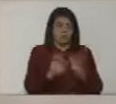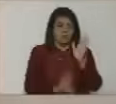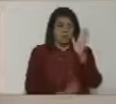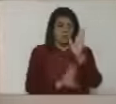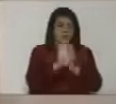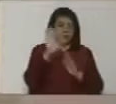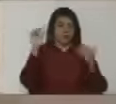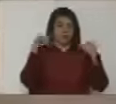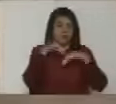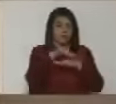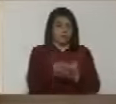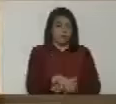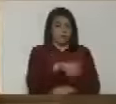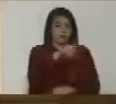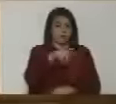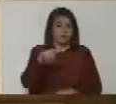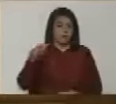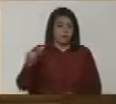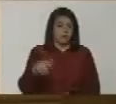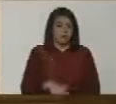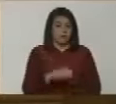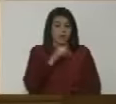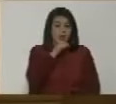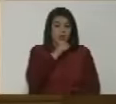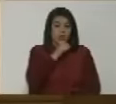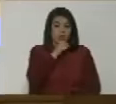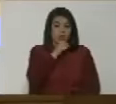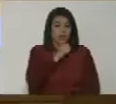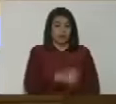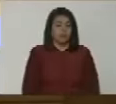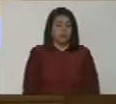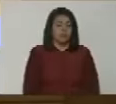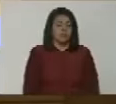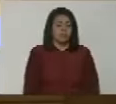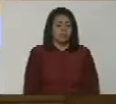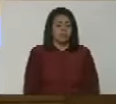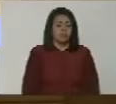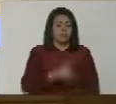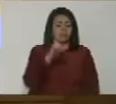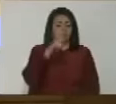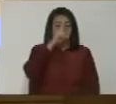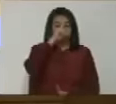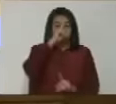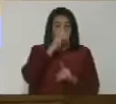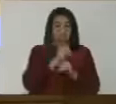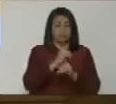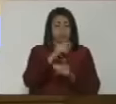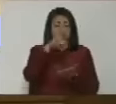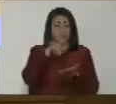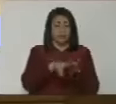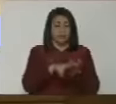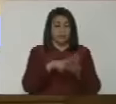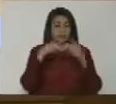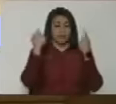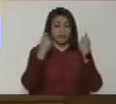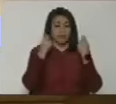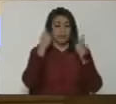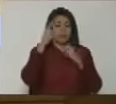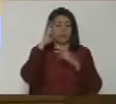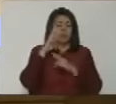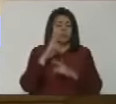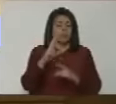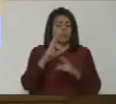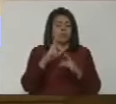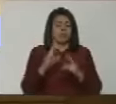Desarrollo Integral de las Personas Adultas Mayores, con el objetivo de promover el